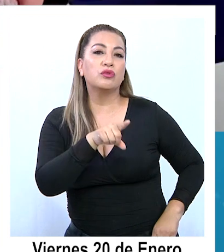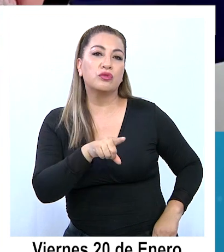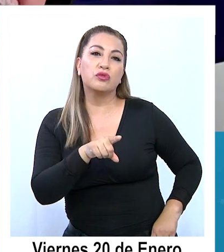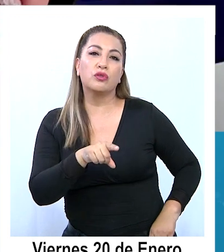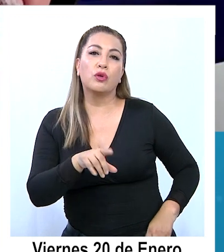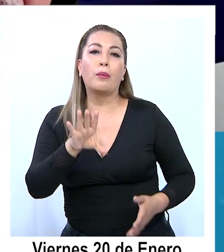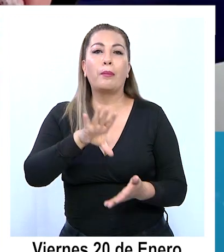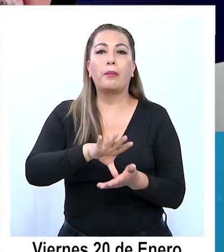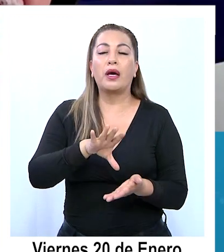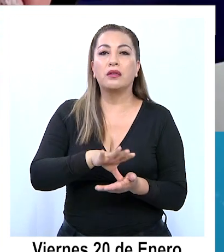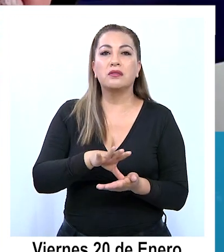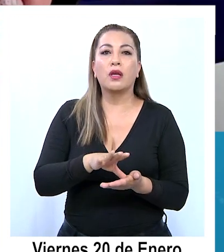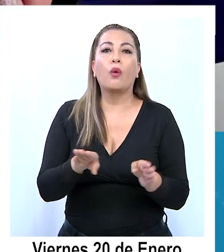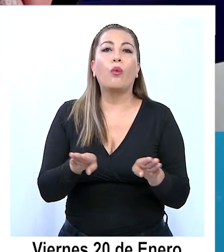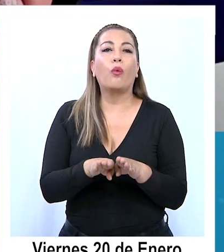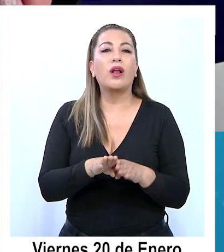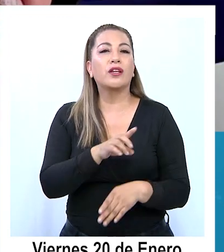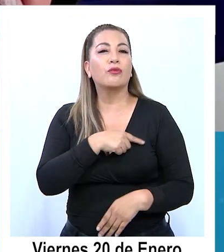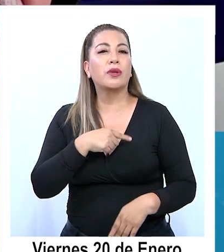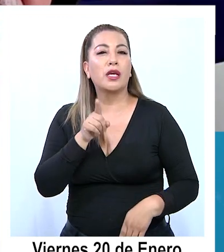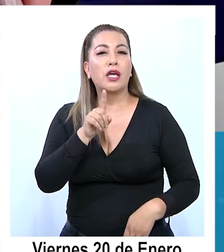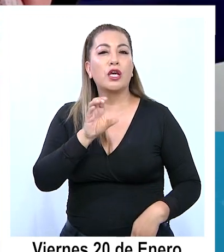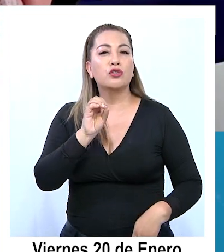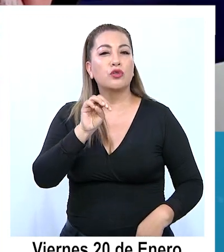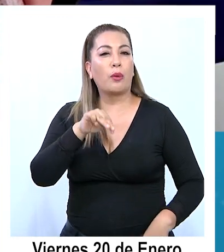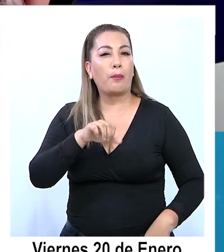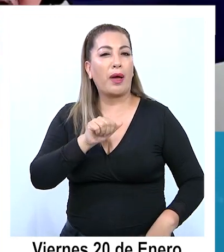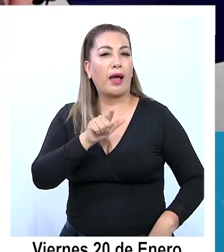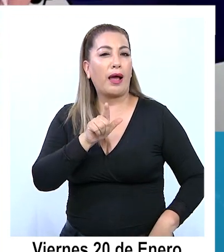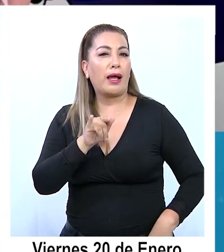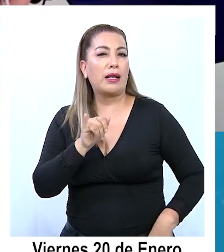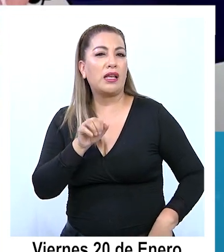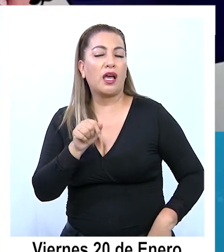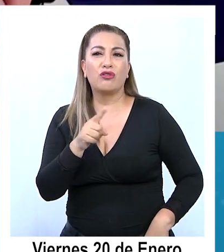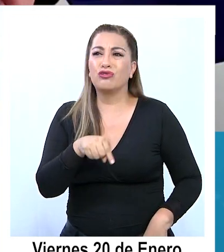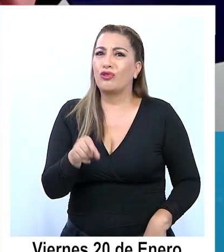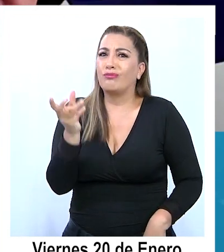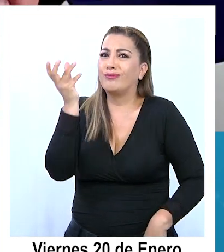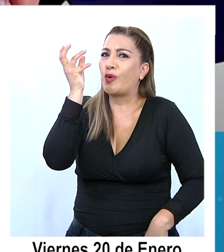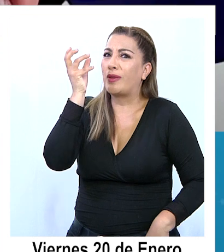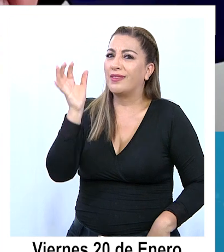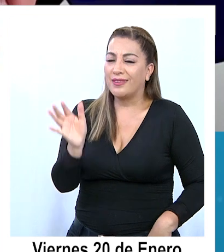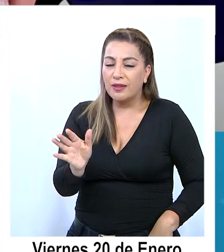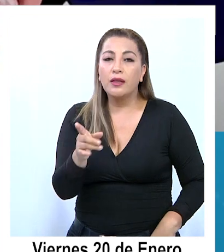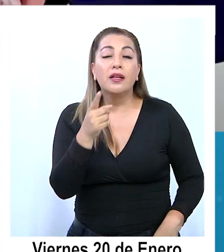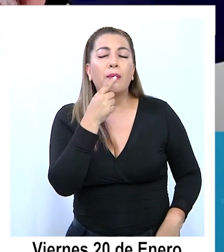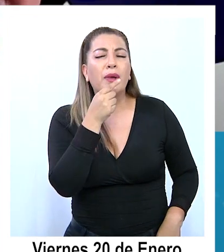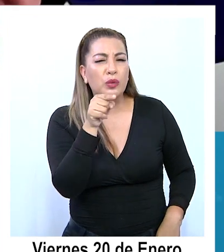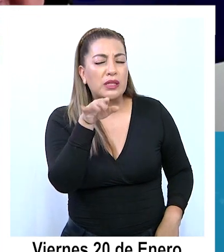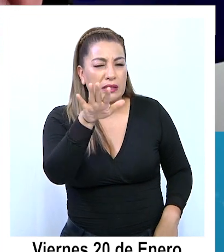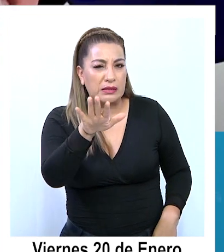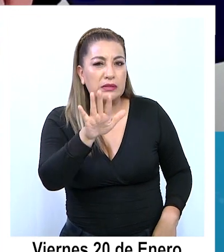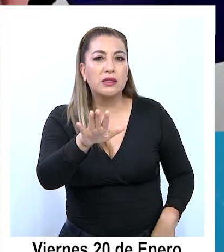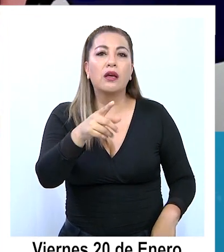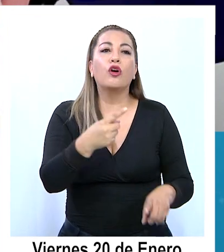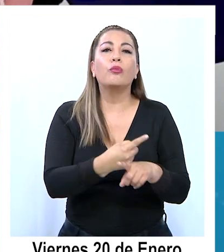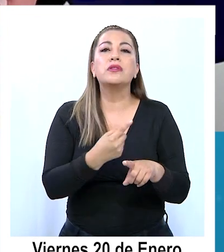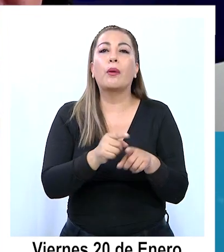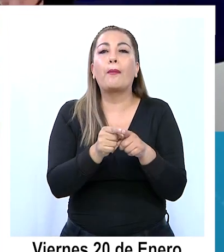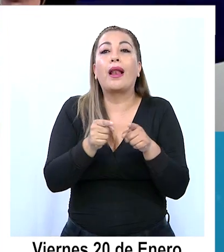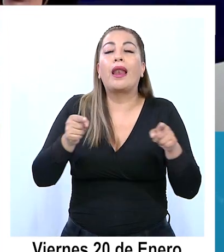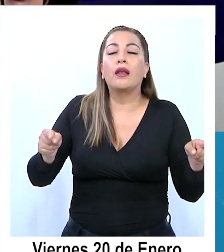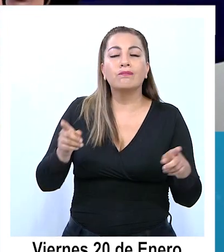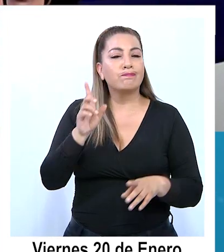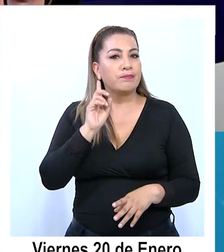nivel de países como Somalia, entonces uno no lo logra entender. Sí, Esto, hay un tema, senadora, sí, vamos a conversar un poco más largo, pero